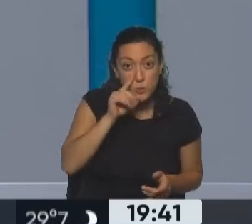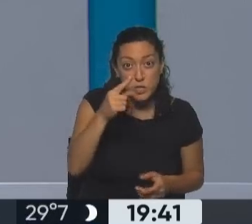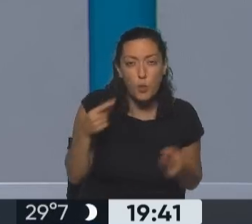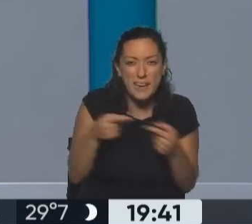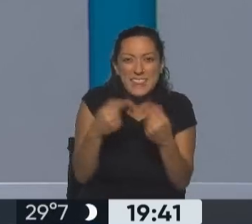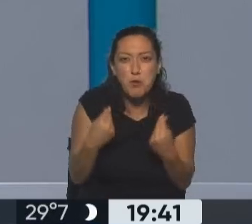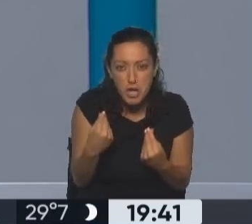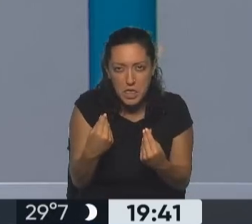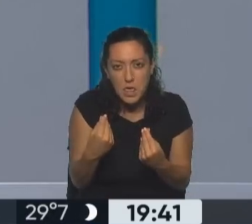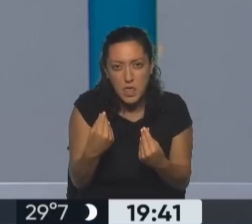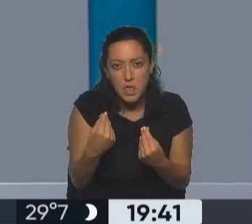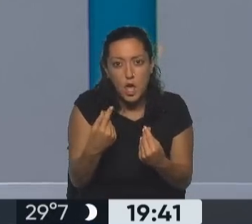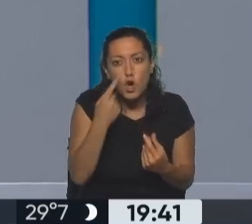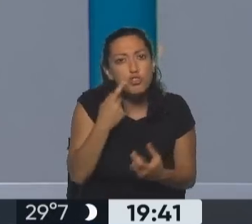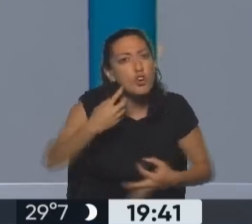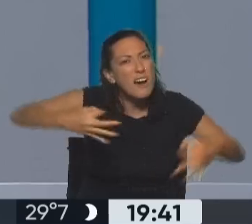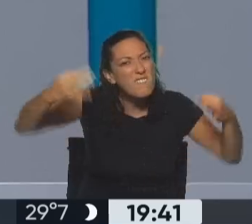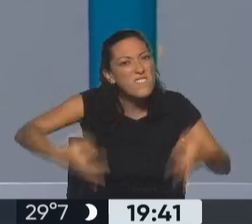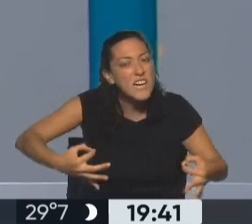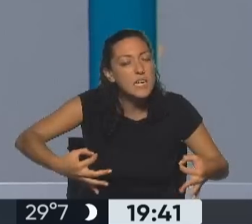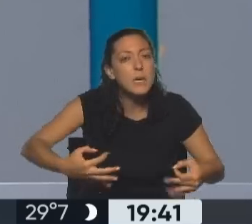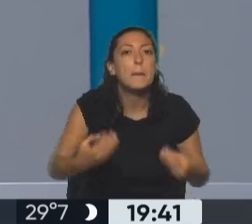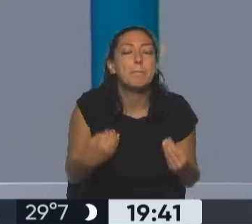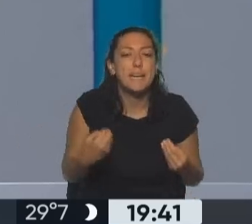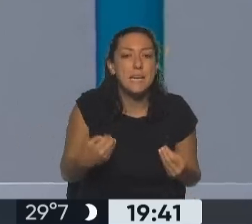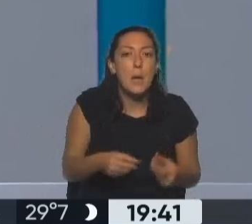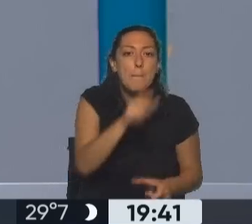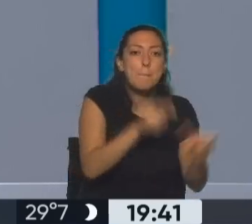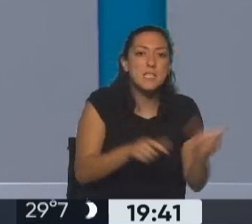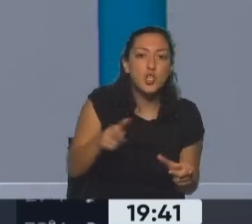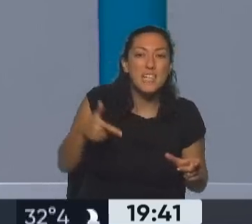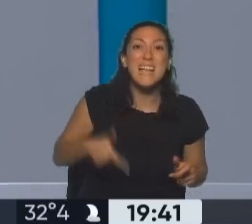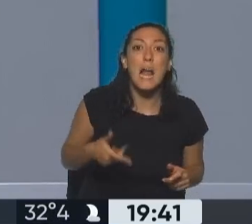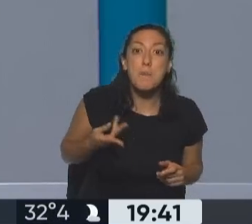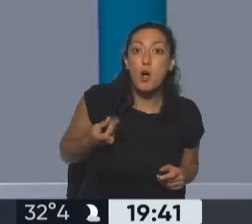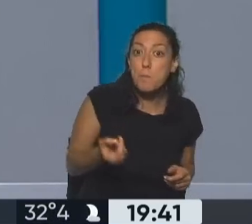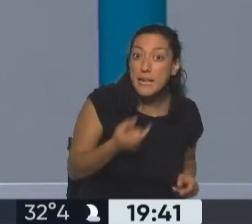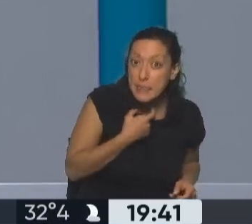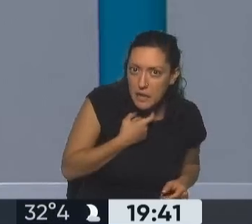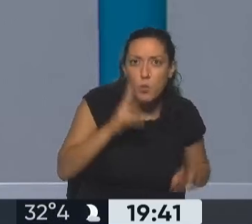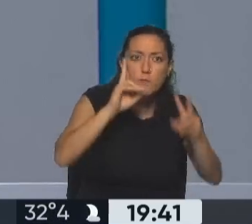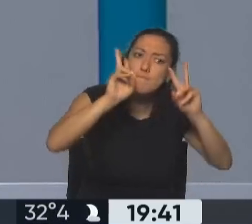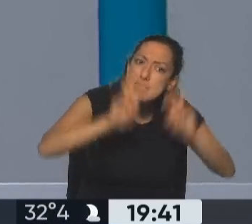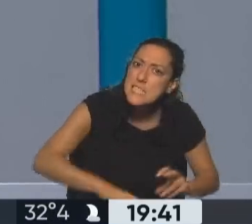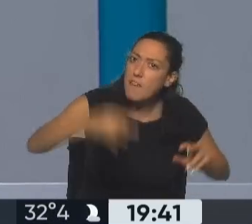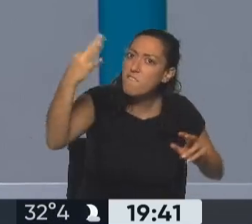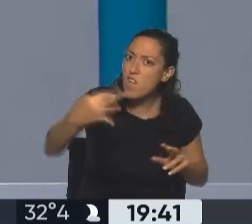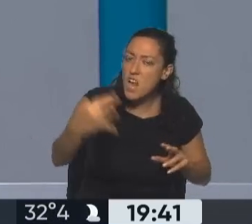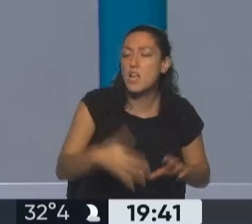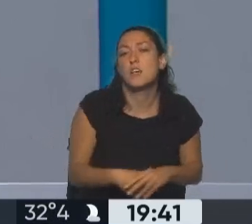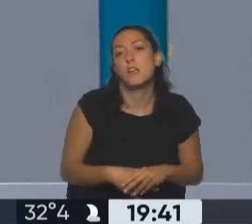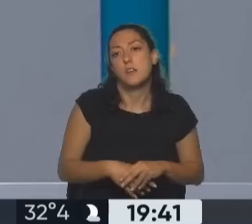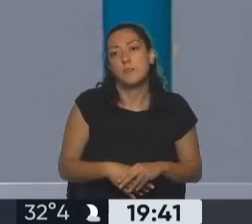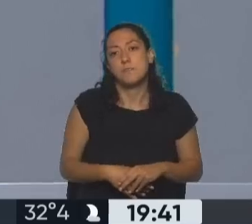se verifique cómo se debe hacer para la persona que quiere acceder a las armas. A ver, se puede decir que esto es